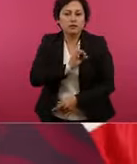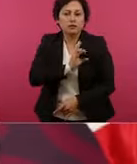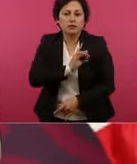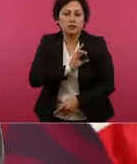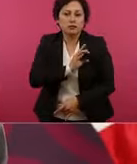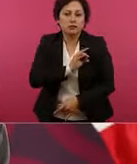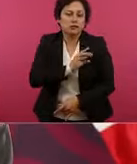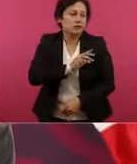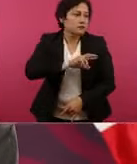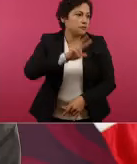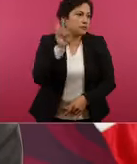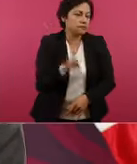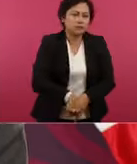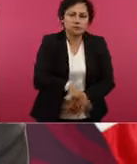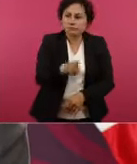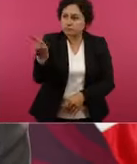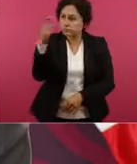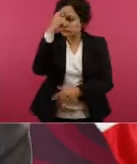Por